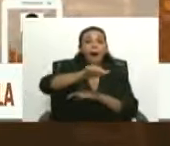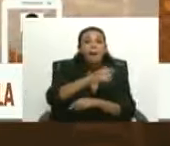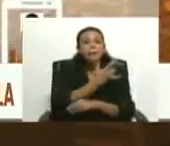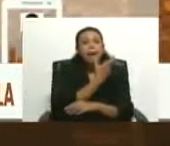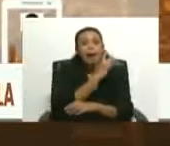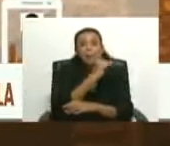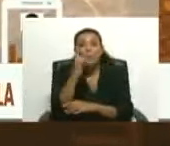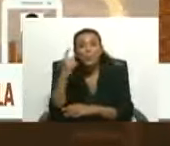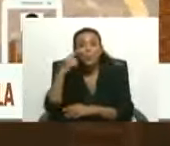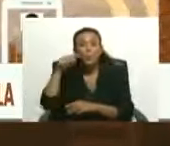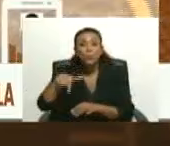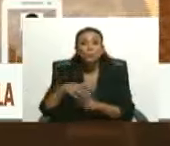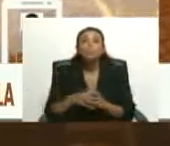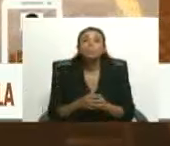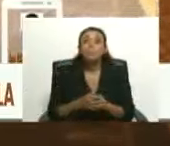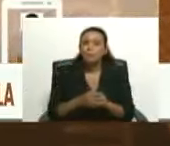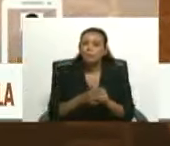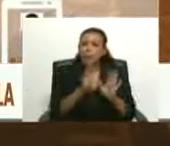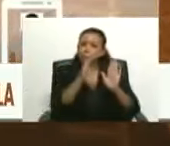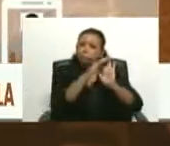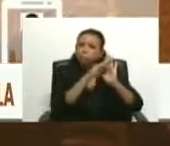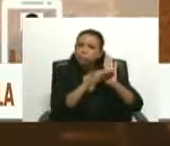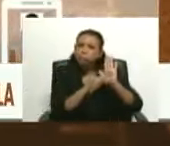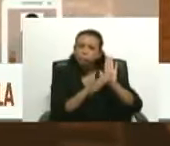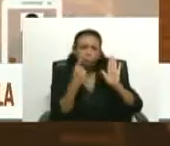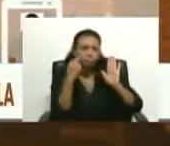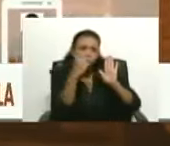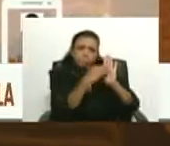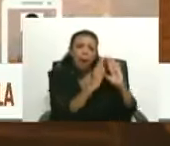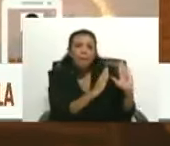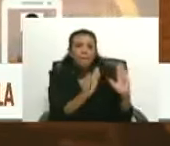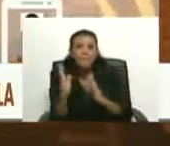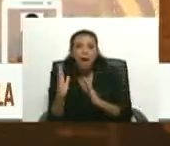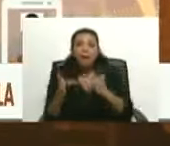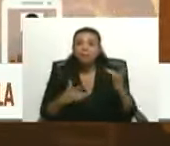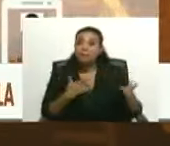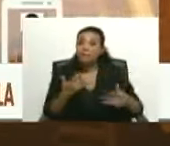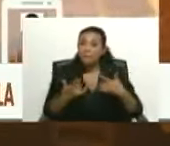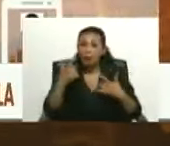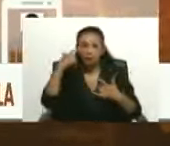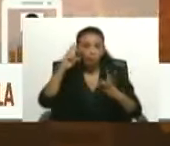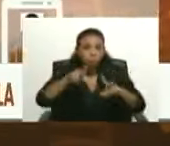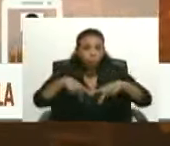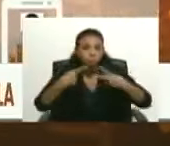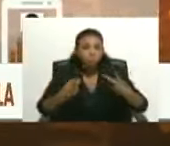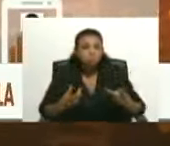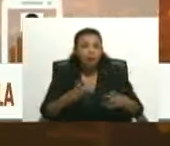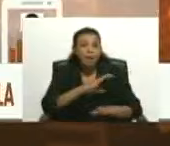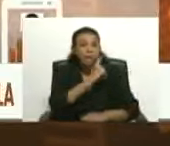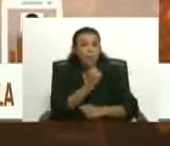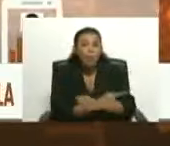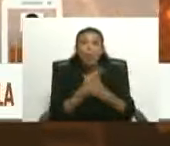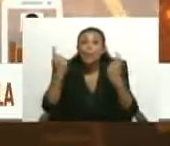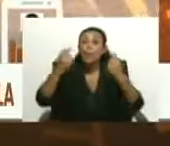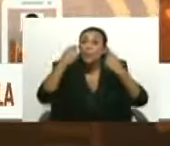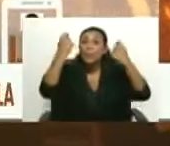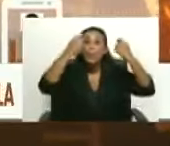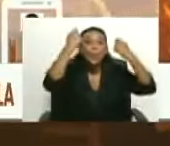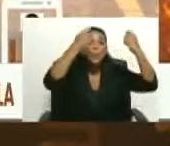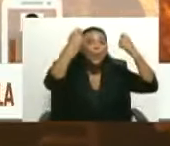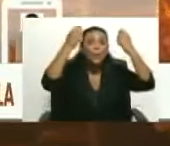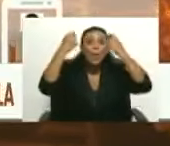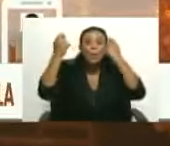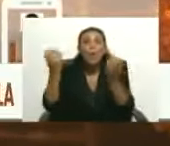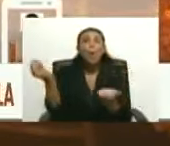de nuestro país, para las medidas de mitigación que hay que tomar, para una nueva y más poderosa campaña de